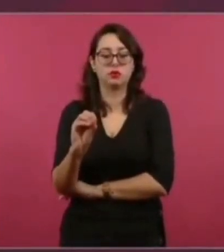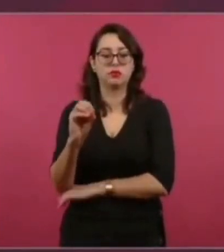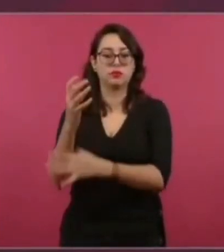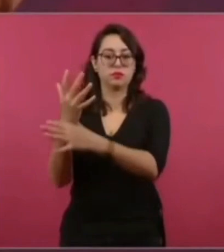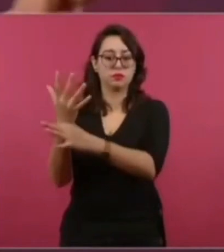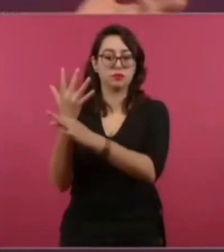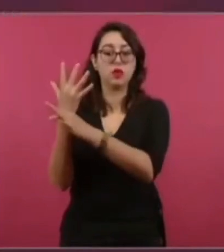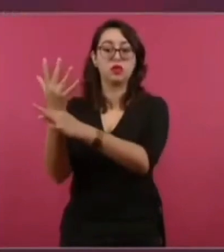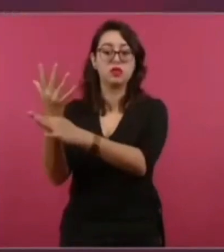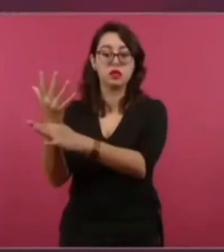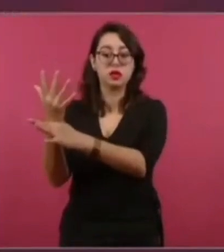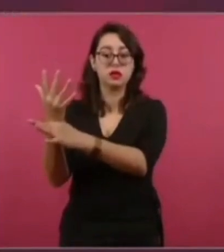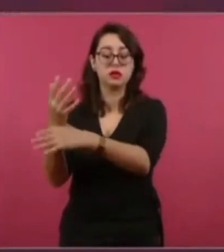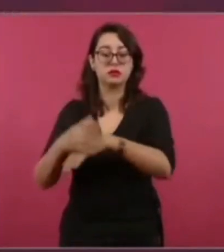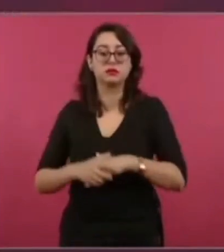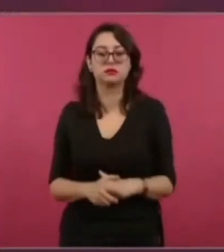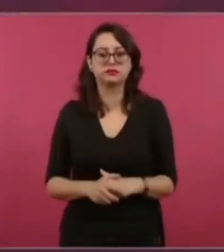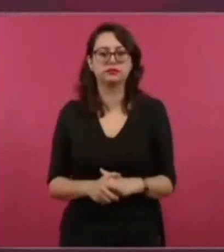el comunismo darle